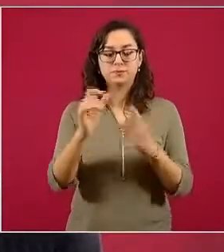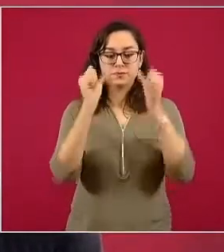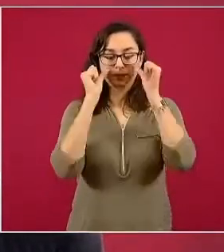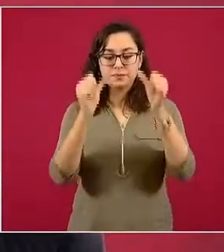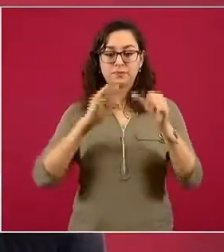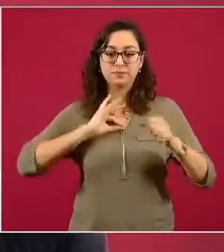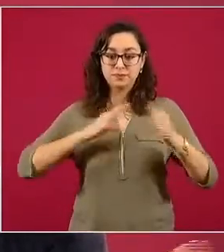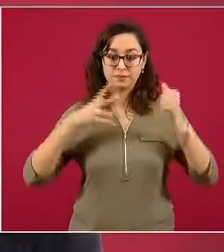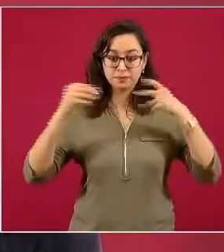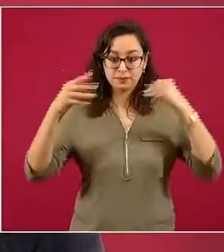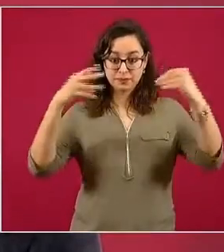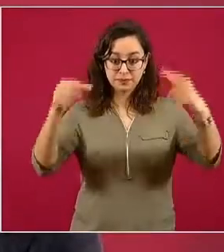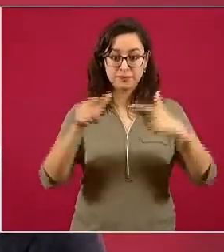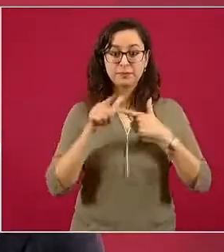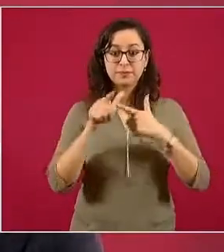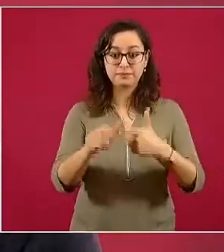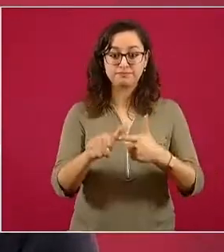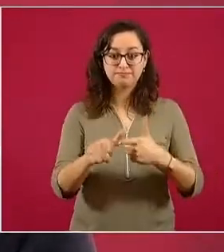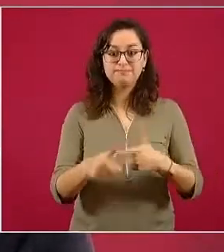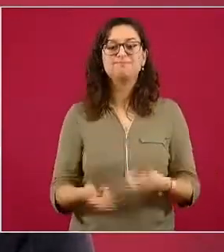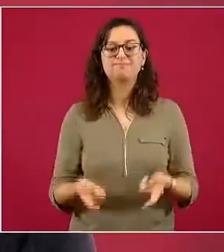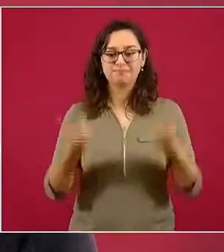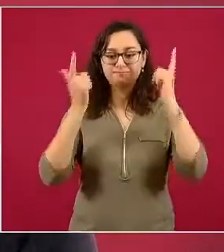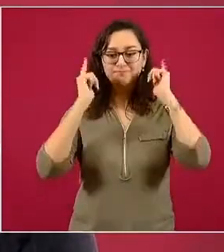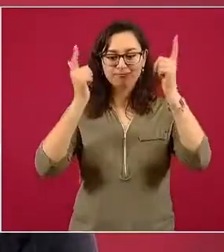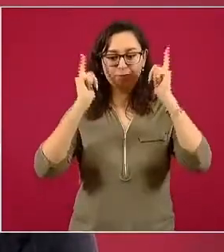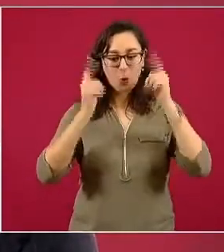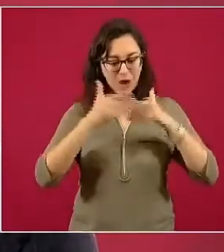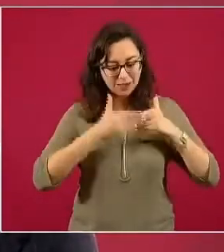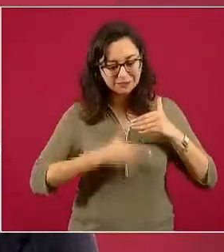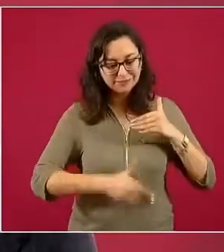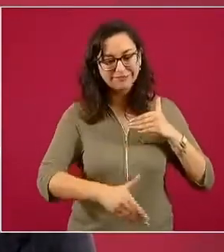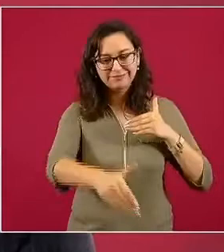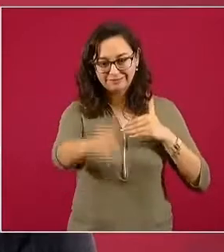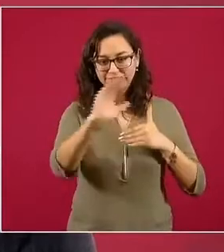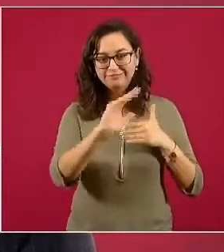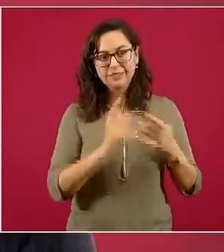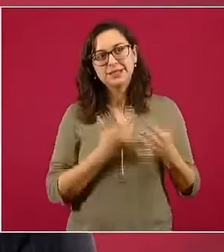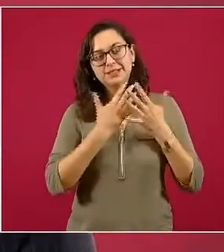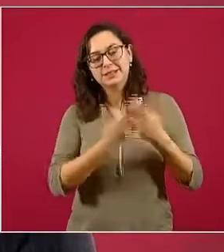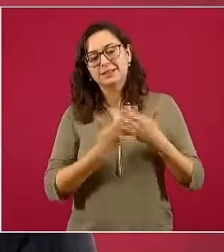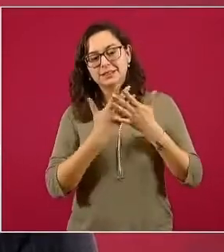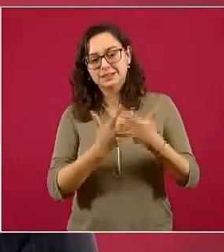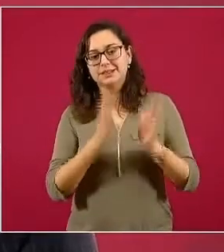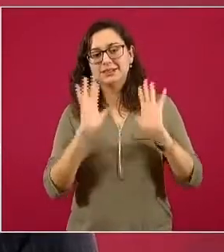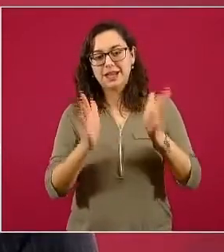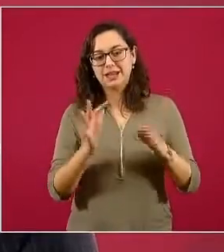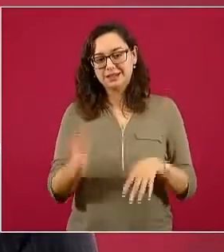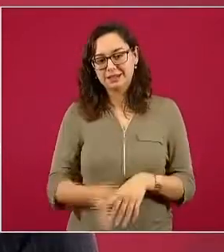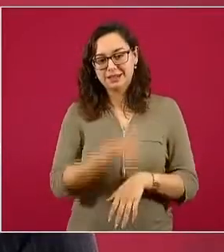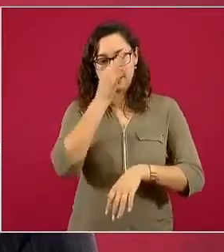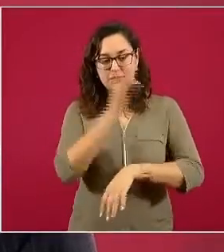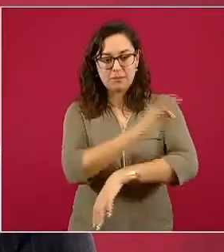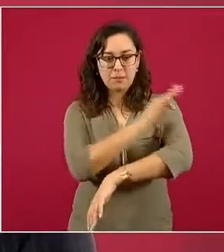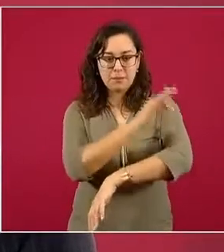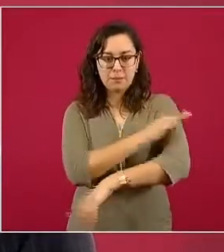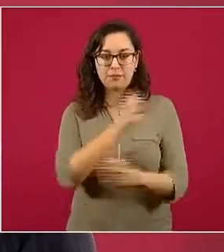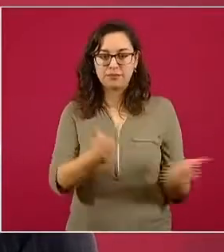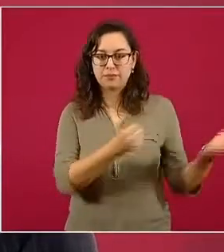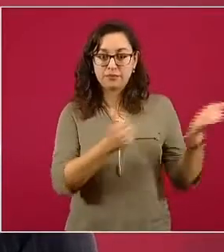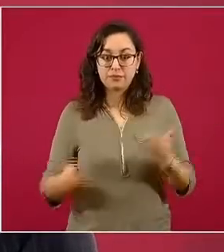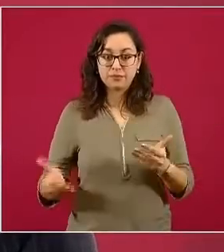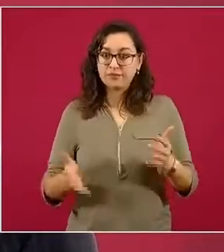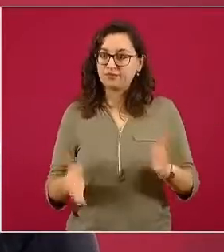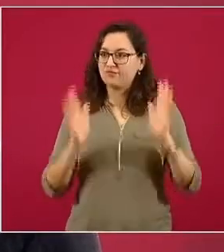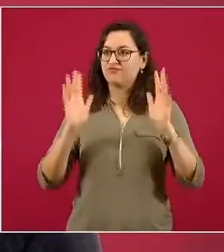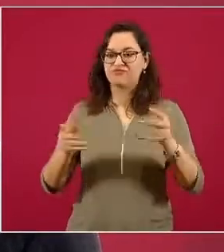epidemia sigue, la esperanza ha iniciado porque podremos tener vacuna muy pronto en México. No debemos echar campanas al